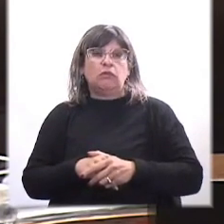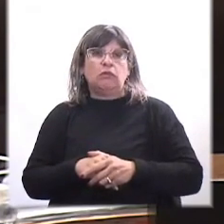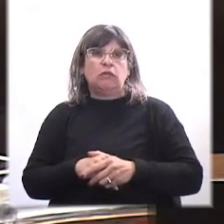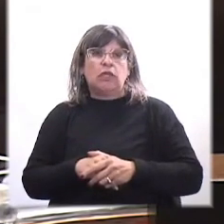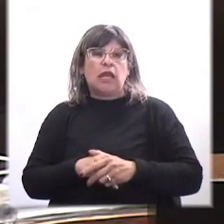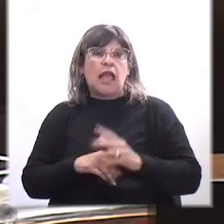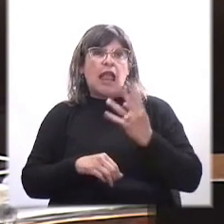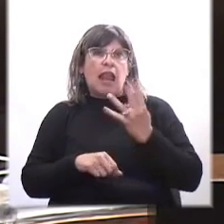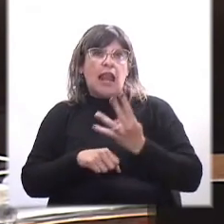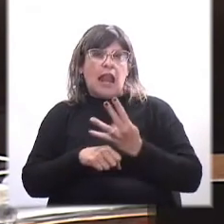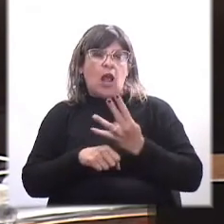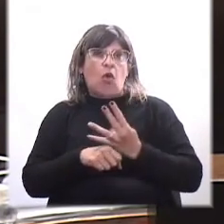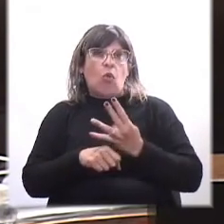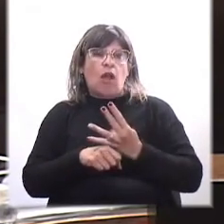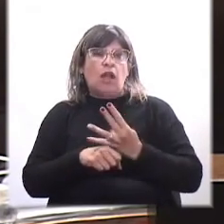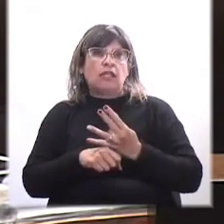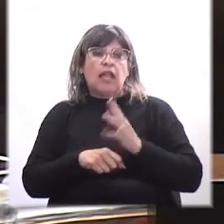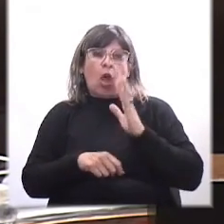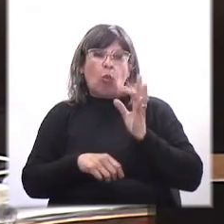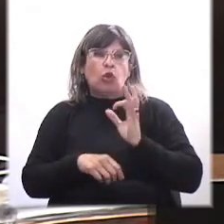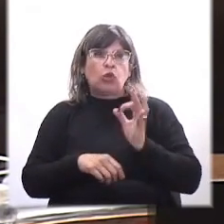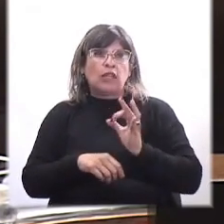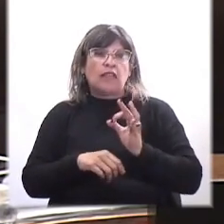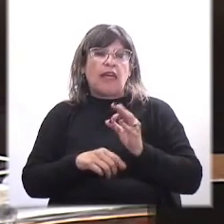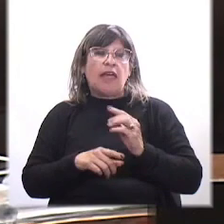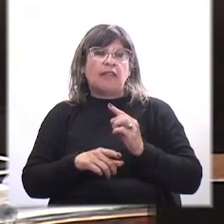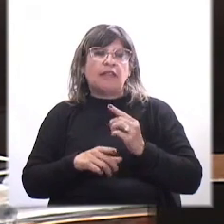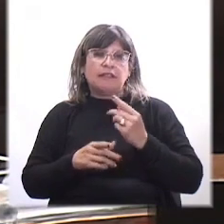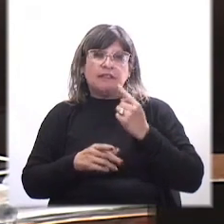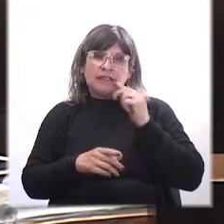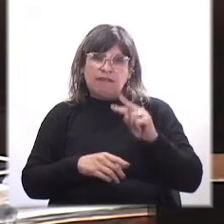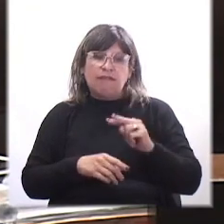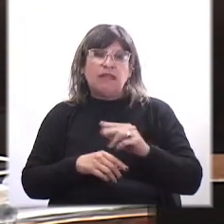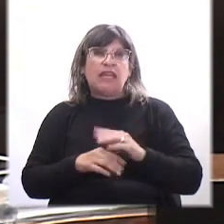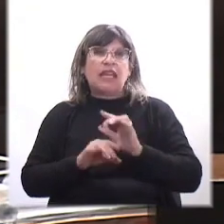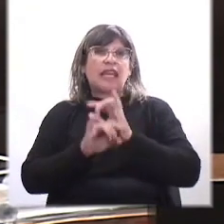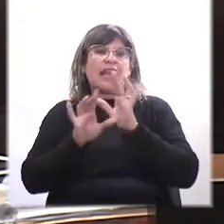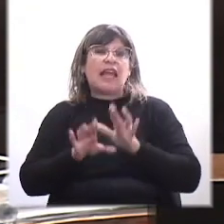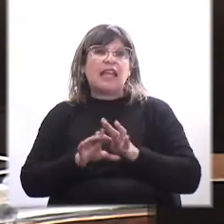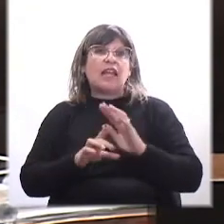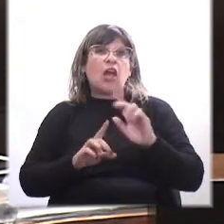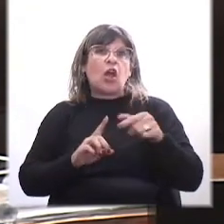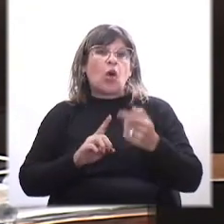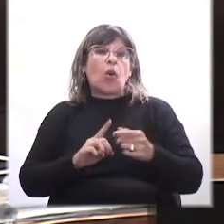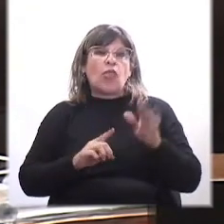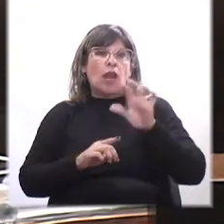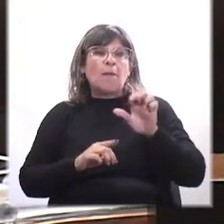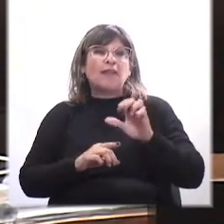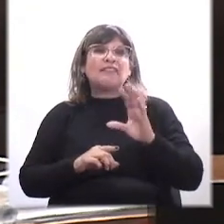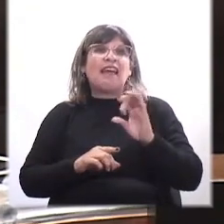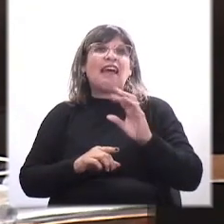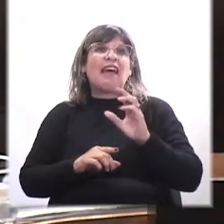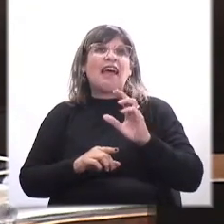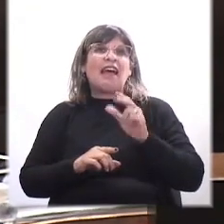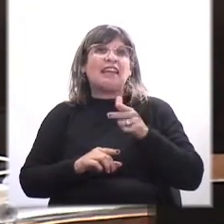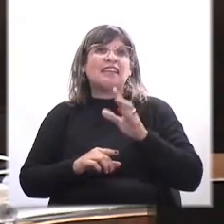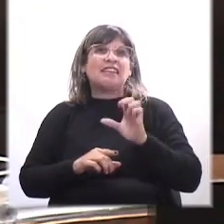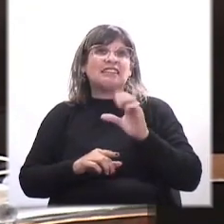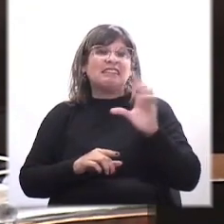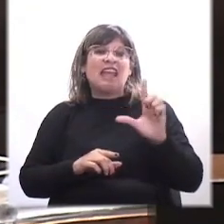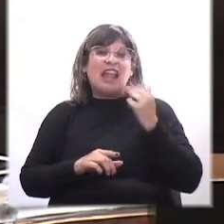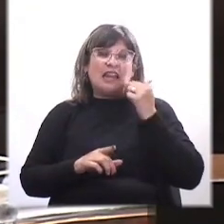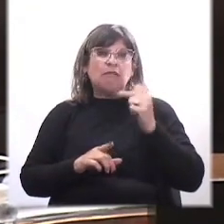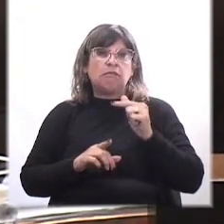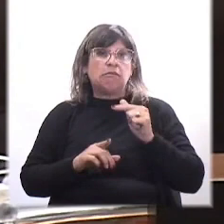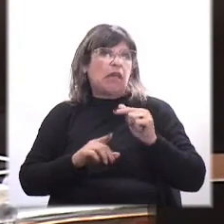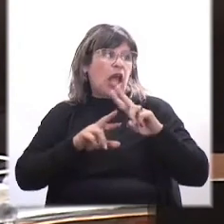La cuarta oportunidad se ubica claramente cuando la empresa Shell rescinde a los 6